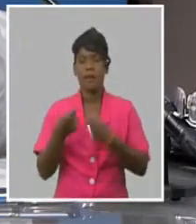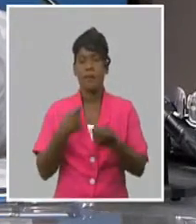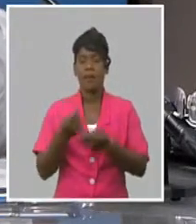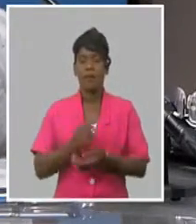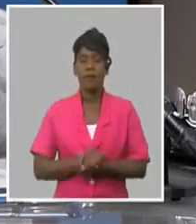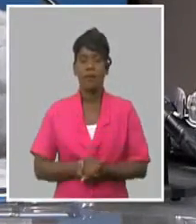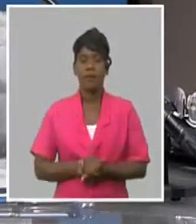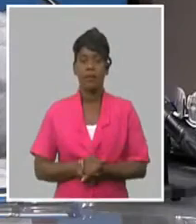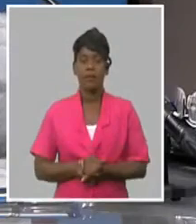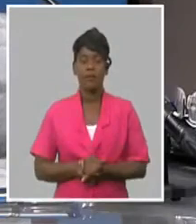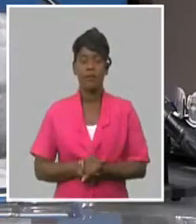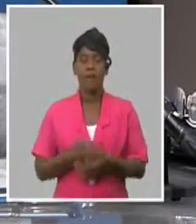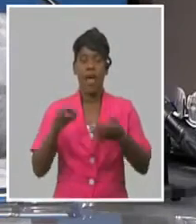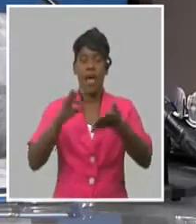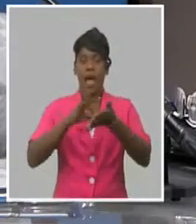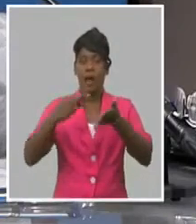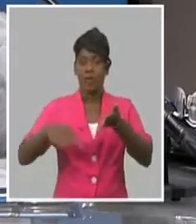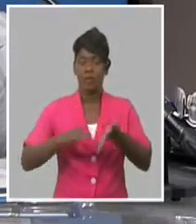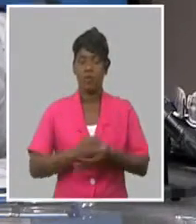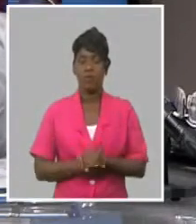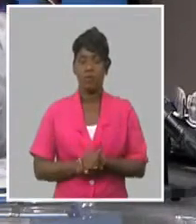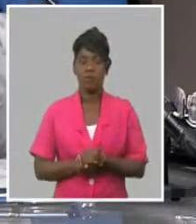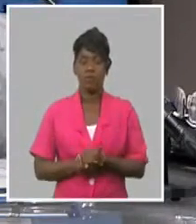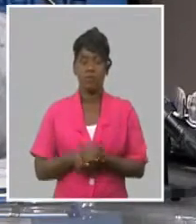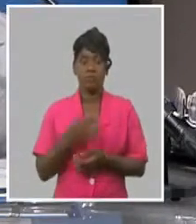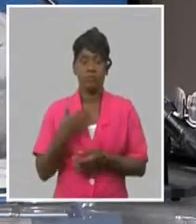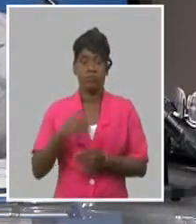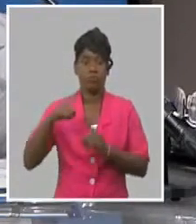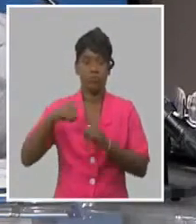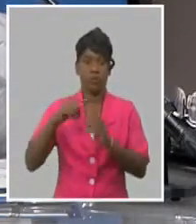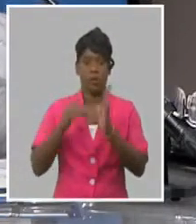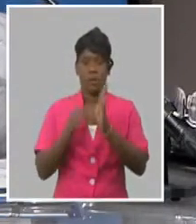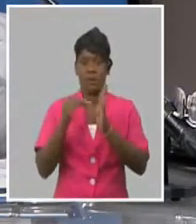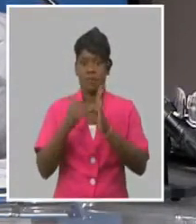1.500 toneladas de arroz por la libre. Por la libre.